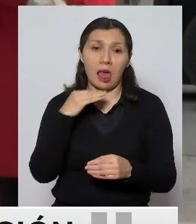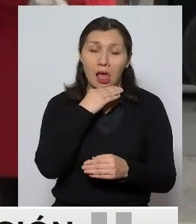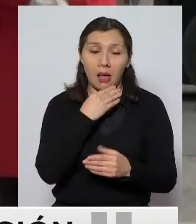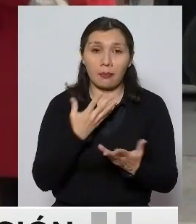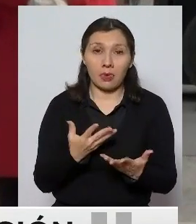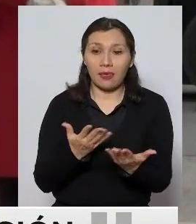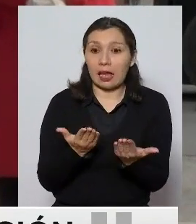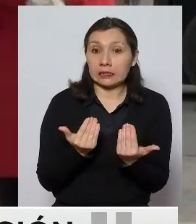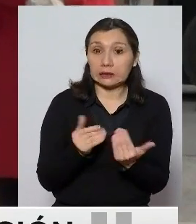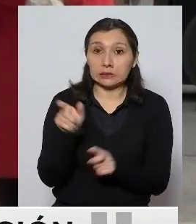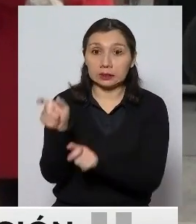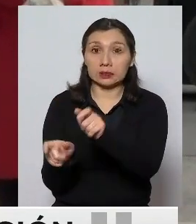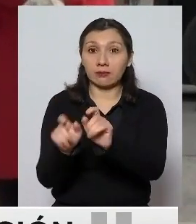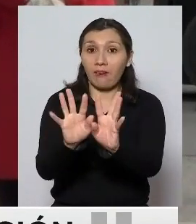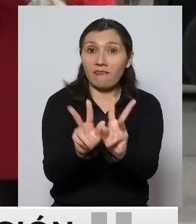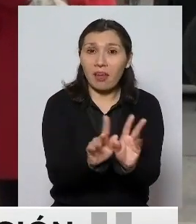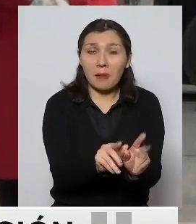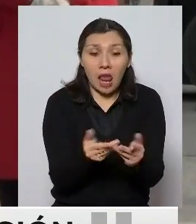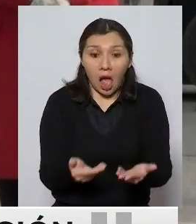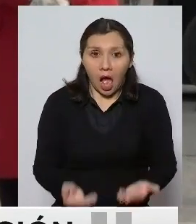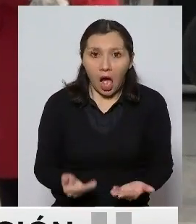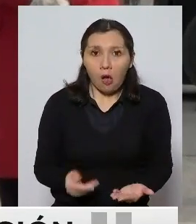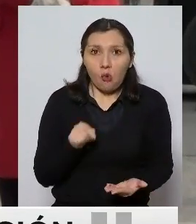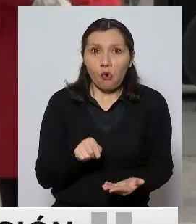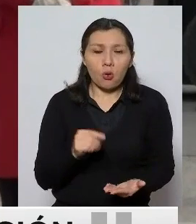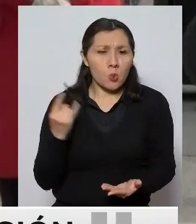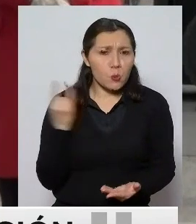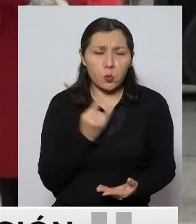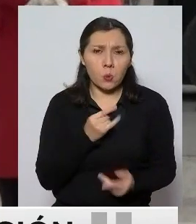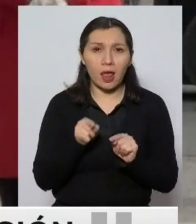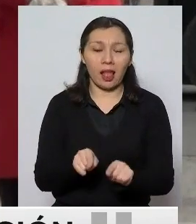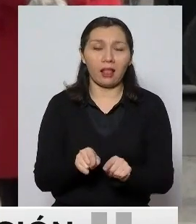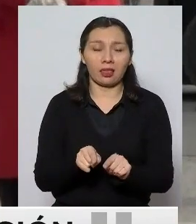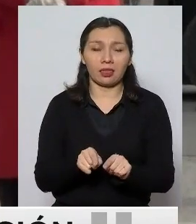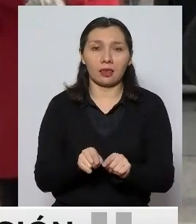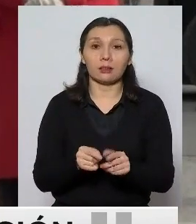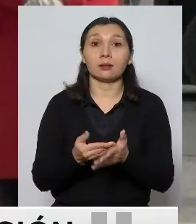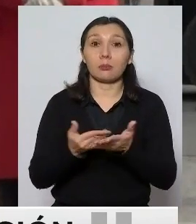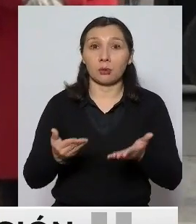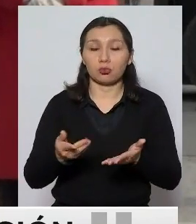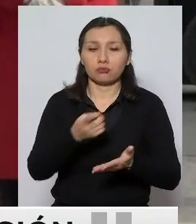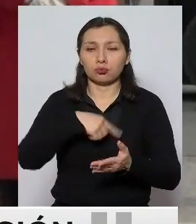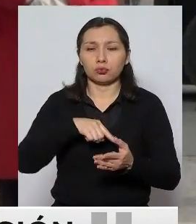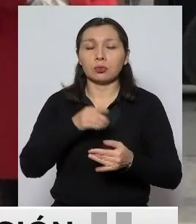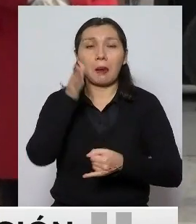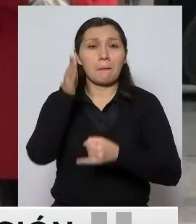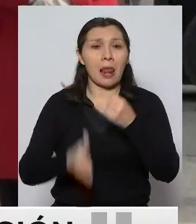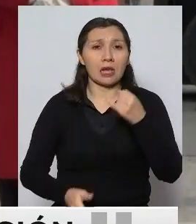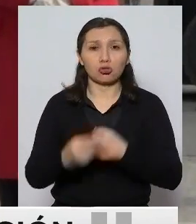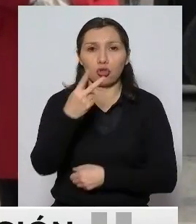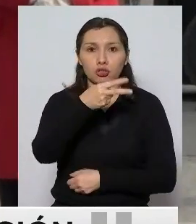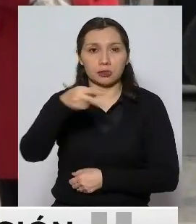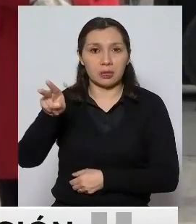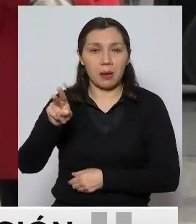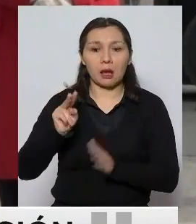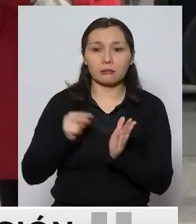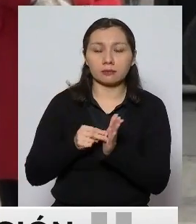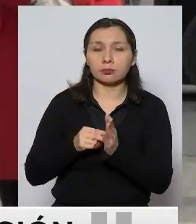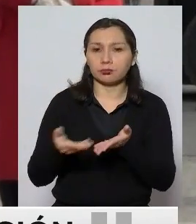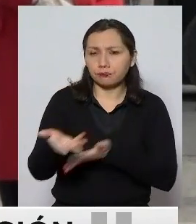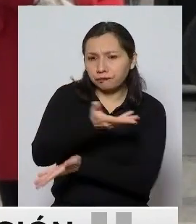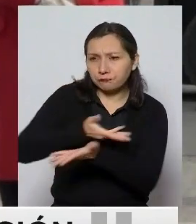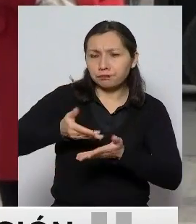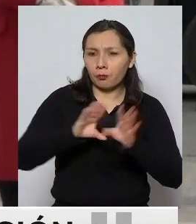nuestras puertas. Las necesidades de las familias son ahora, son urgentes. y por eso nos hemos fijado un plazo de 2 semanas para llegar